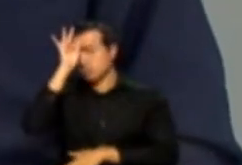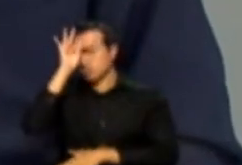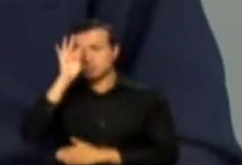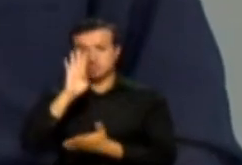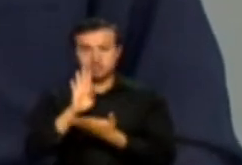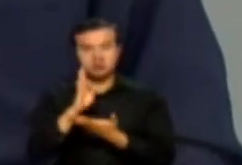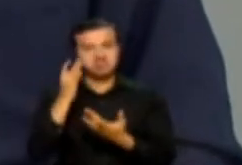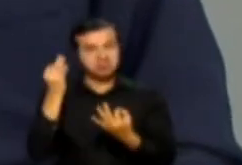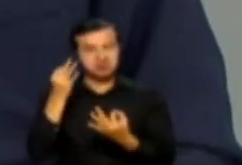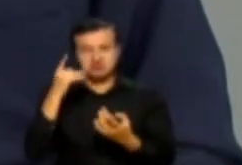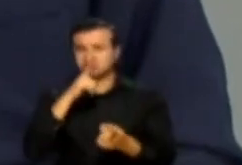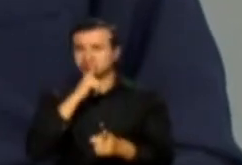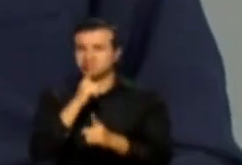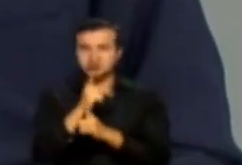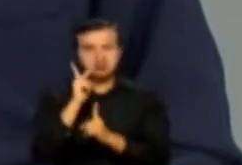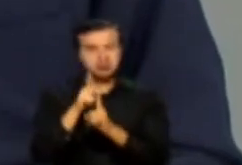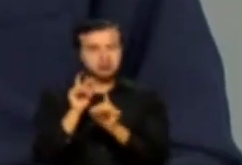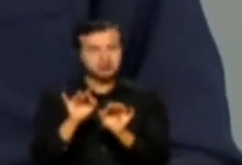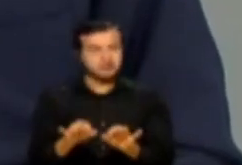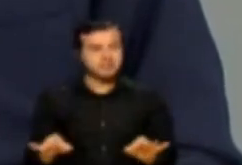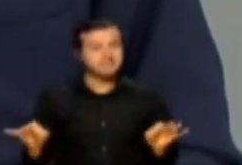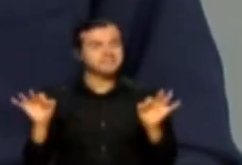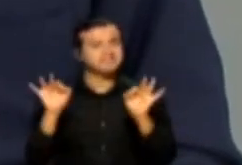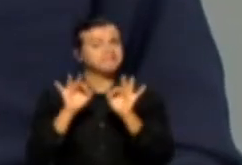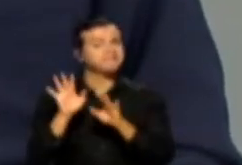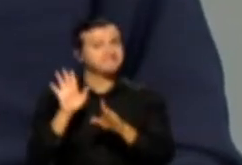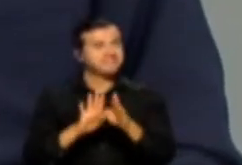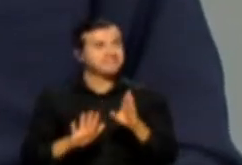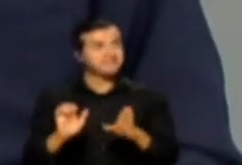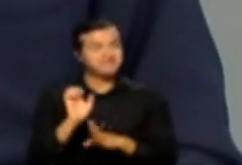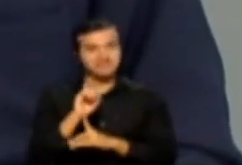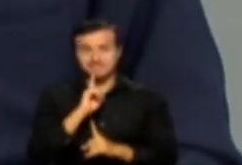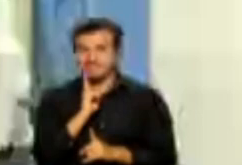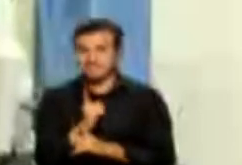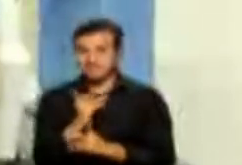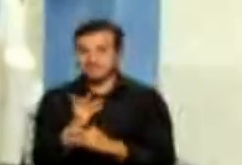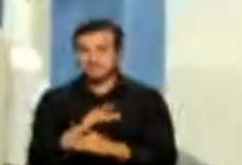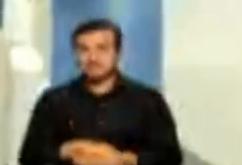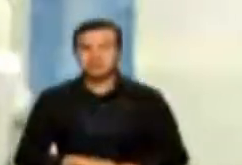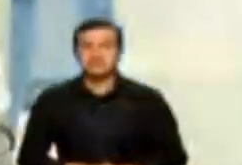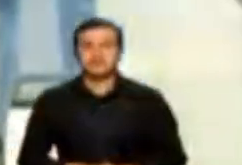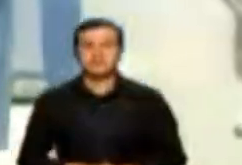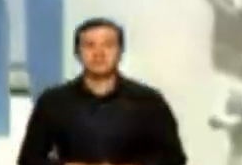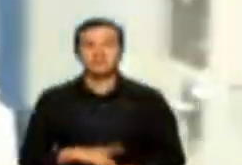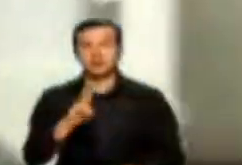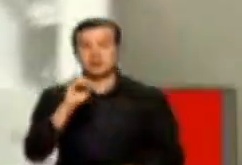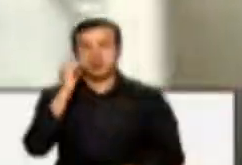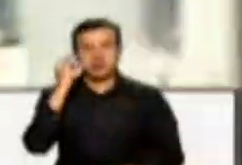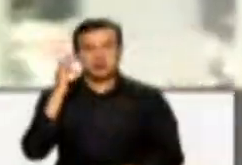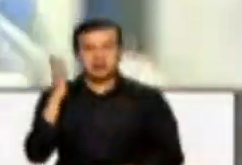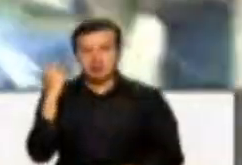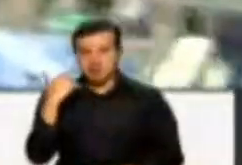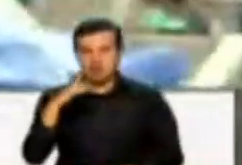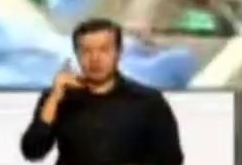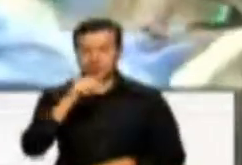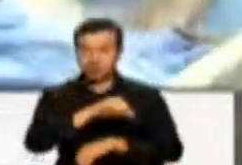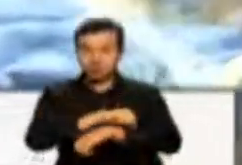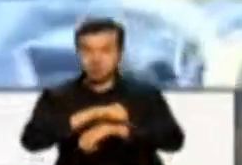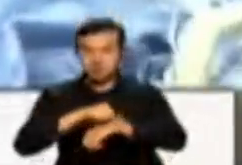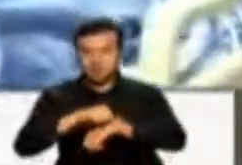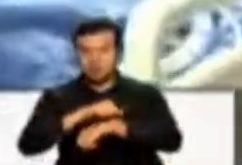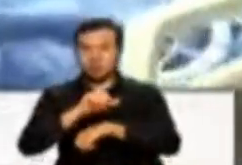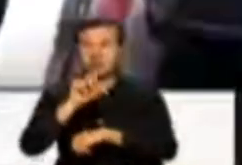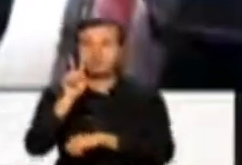representa un verdadero hito para la medicina en el ecuador luego de 20 días de realizada la cirugía este